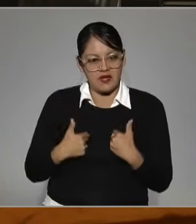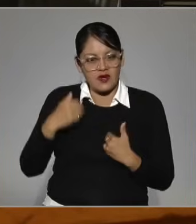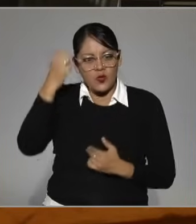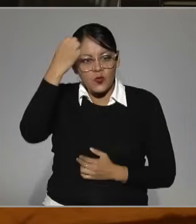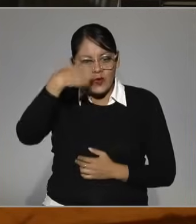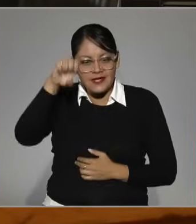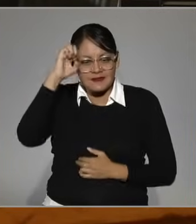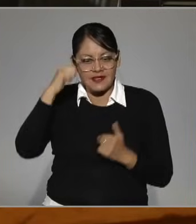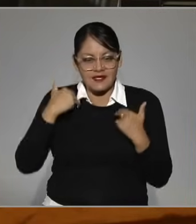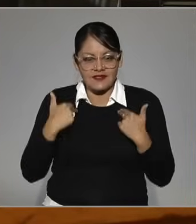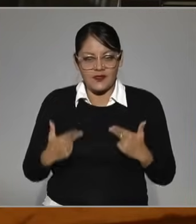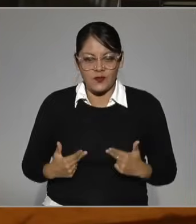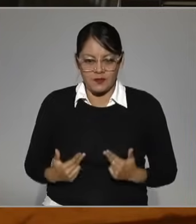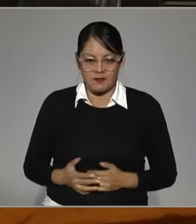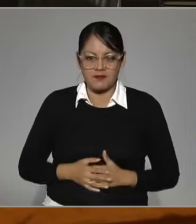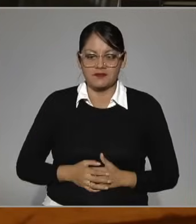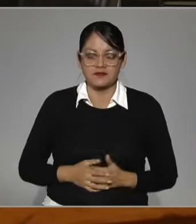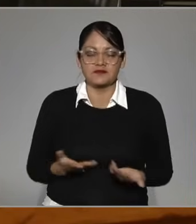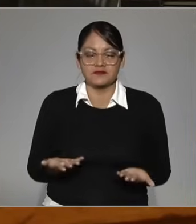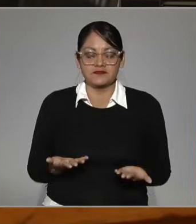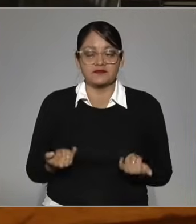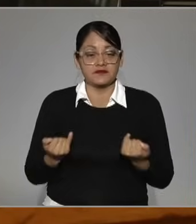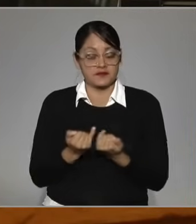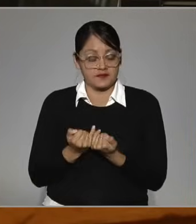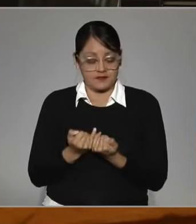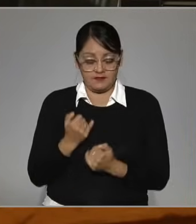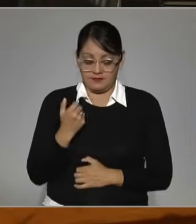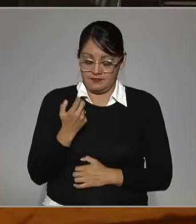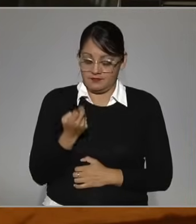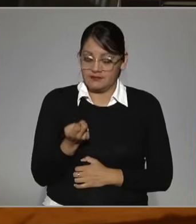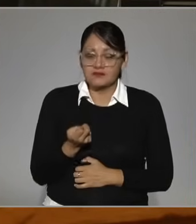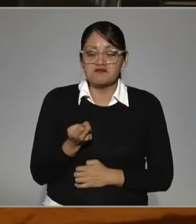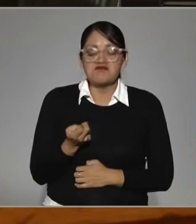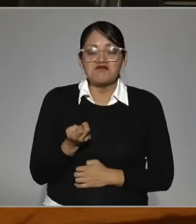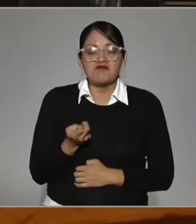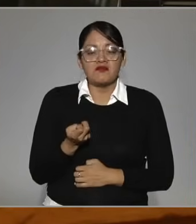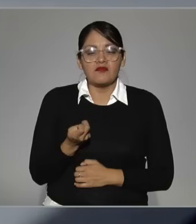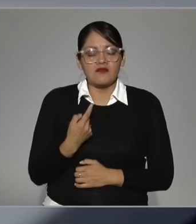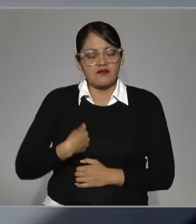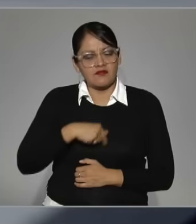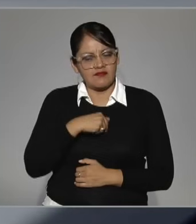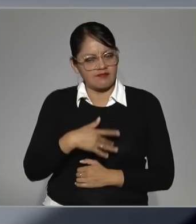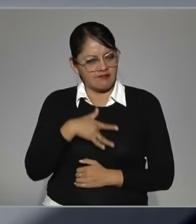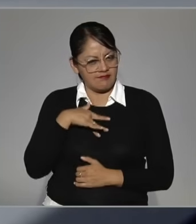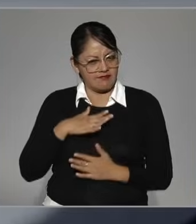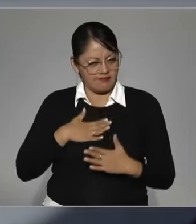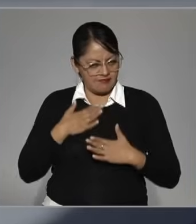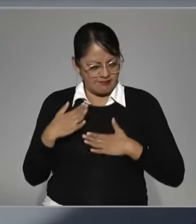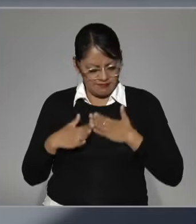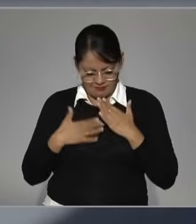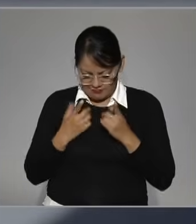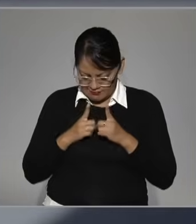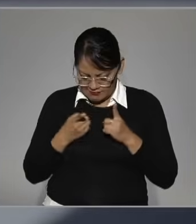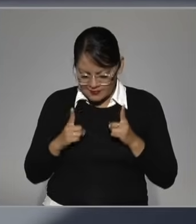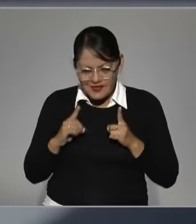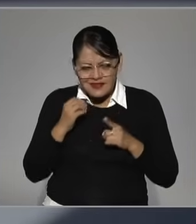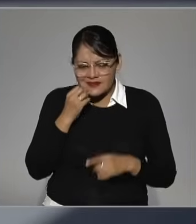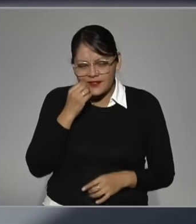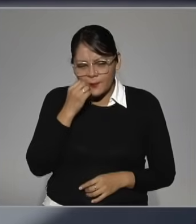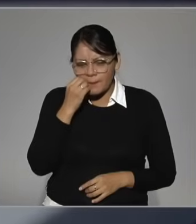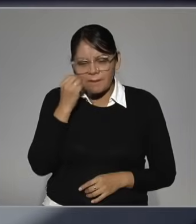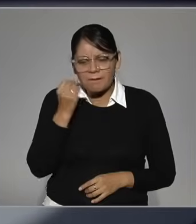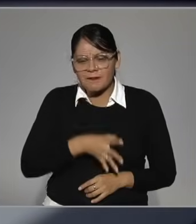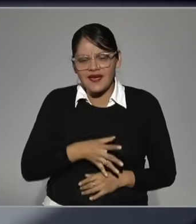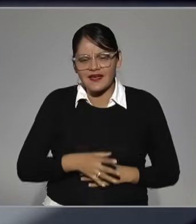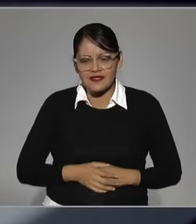humana. En la medida en que entonces podemos disfrutar ese desarrollo, va a ser padre. Me